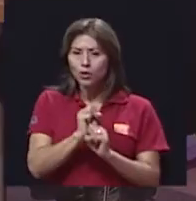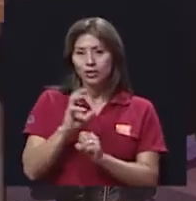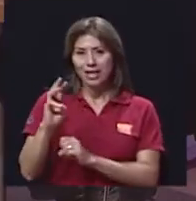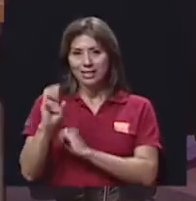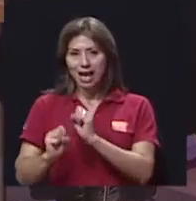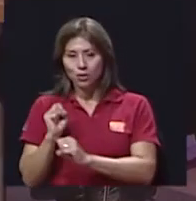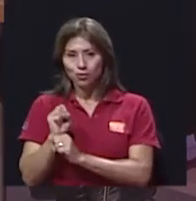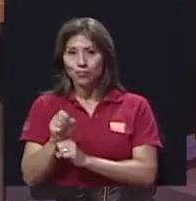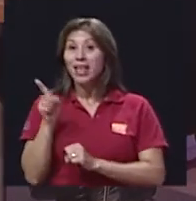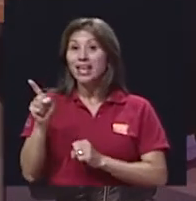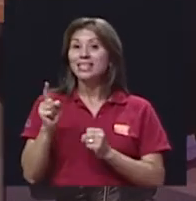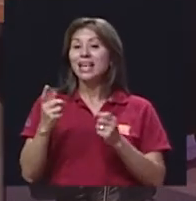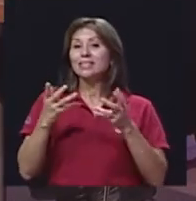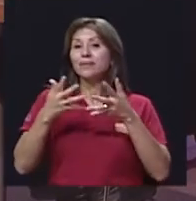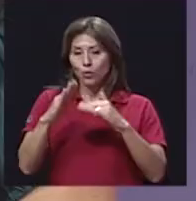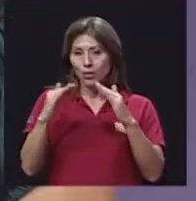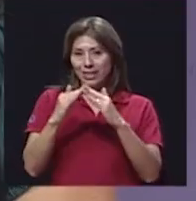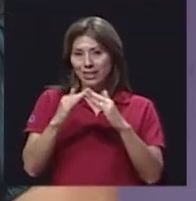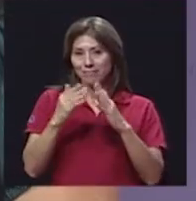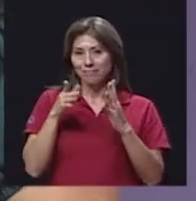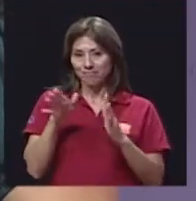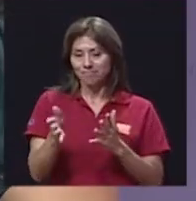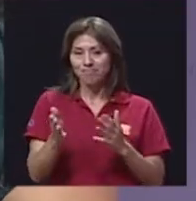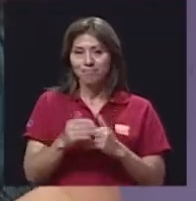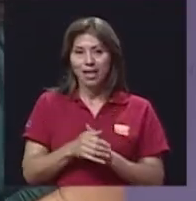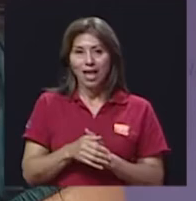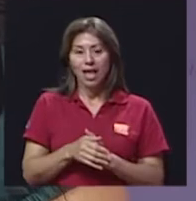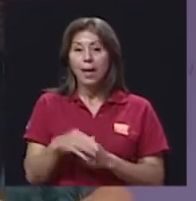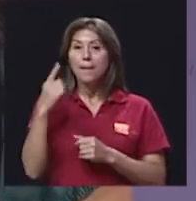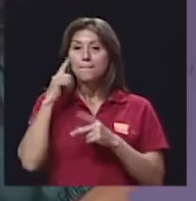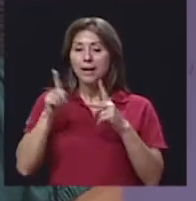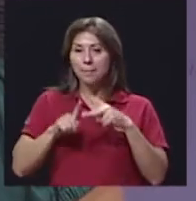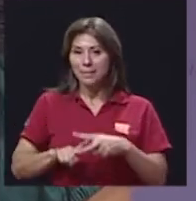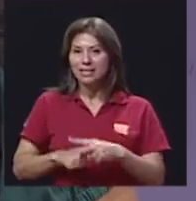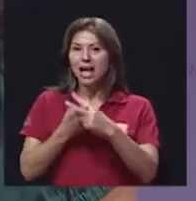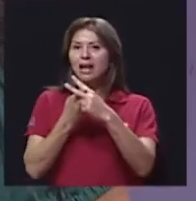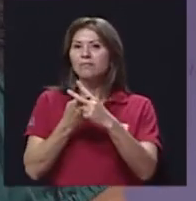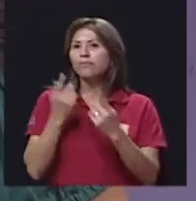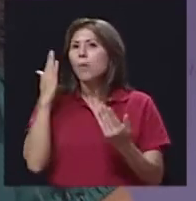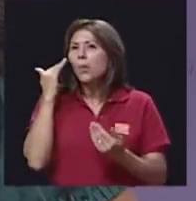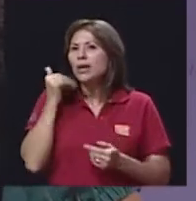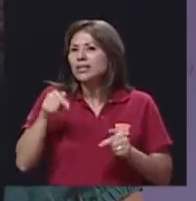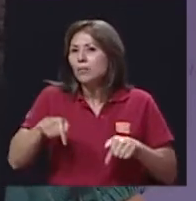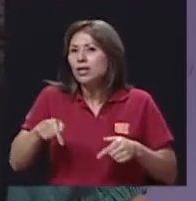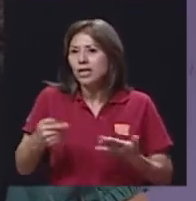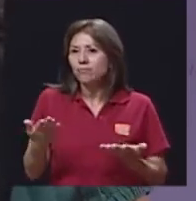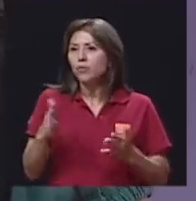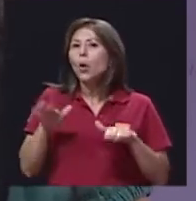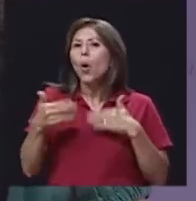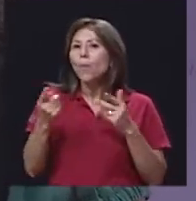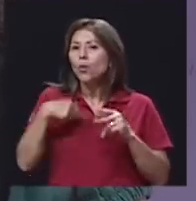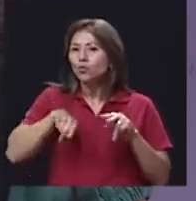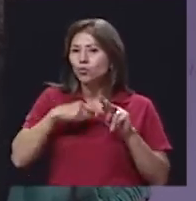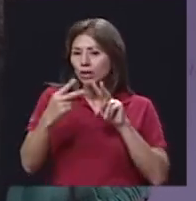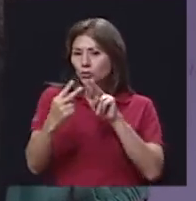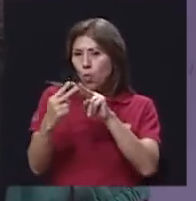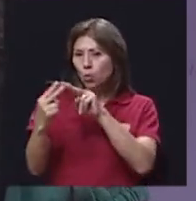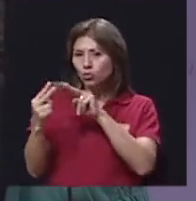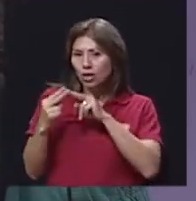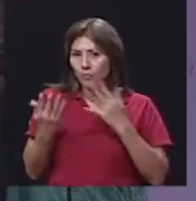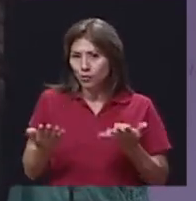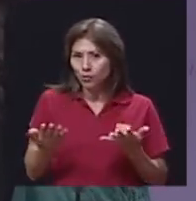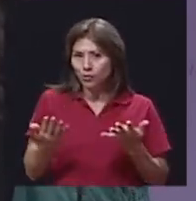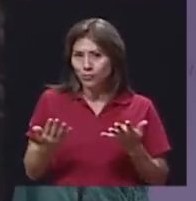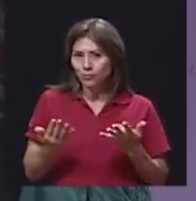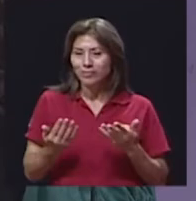trabaja como un micro empresaria dentro de la casa bueno para expresar por qué estamos aquí como nos conocemos e